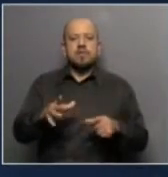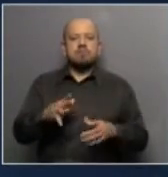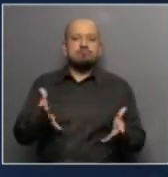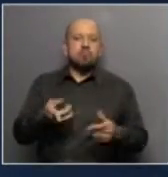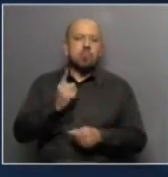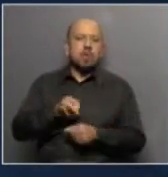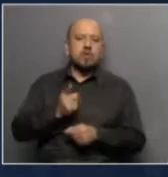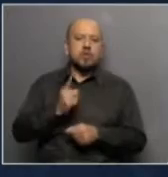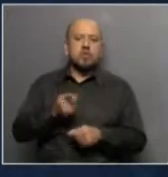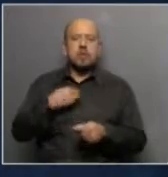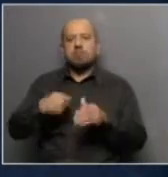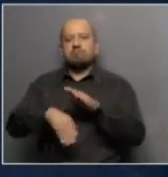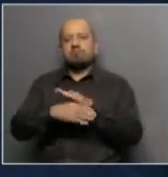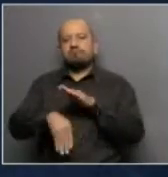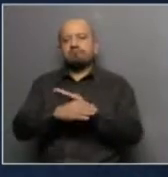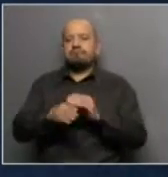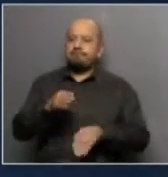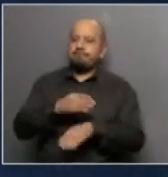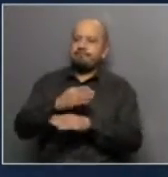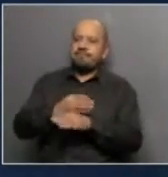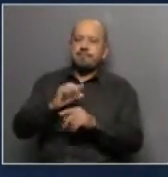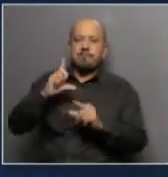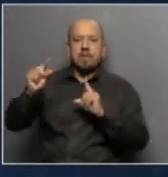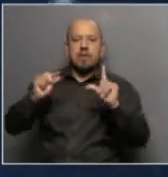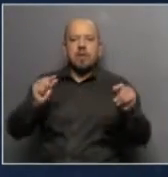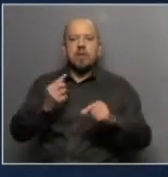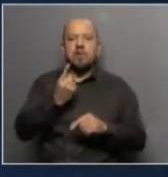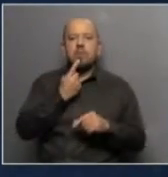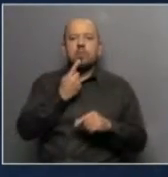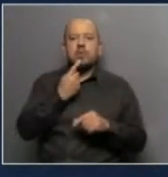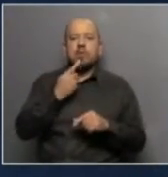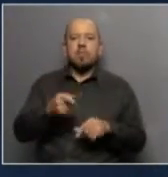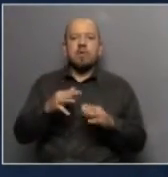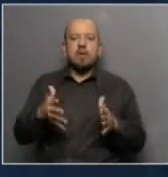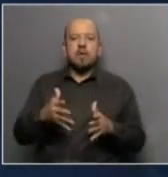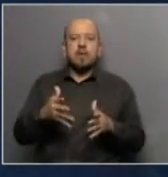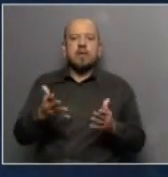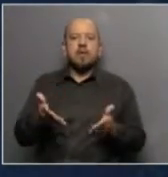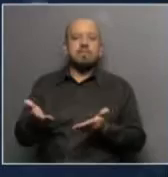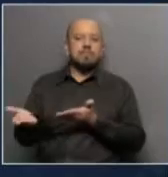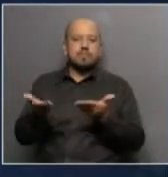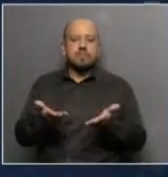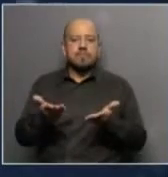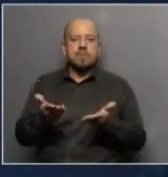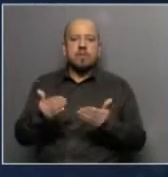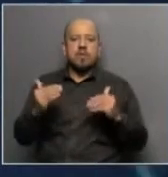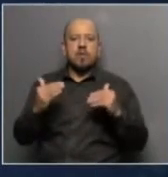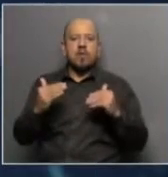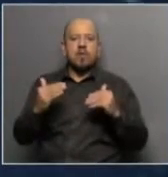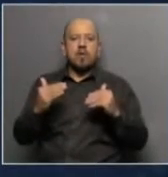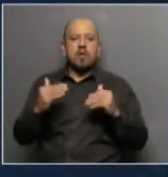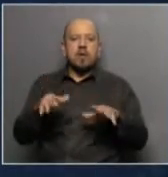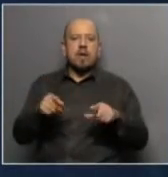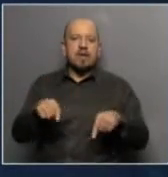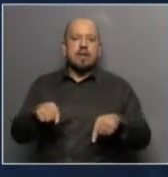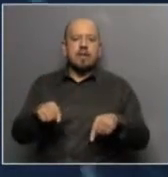ve obligada a migrar hacia la periferia. ¿Qué políticas se llevan adelante para regular esto y brindar acceso a la vivienda y suelo urbano? Esa